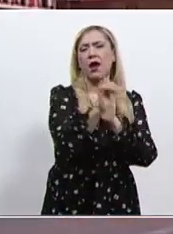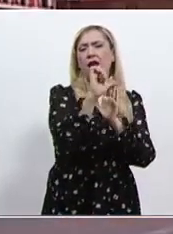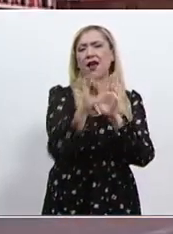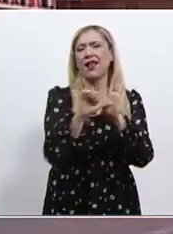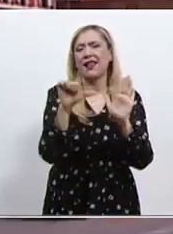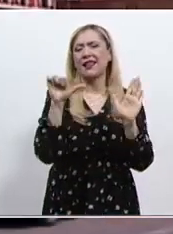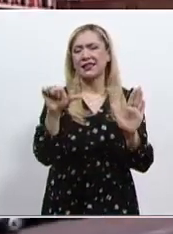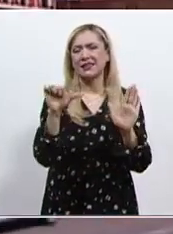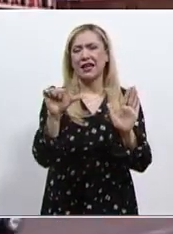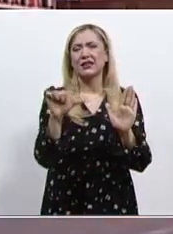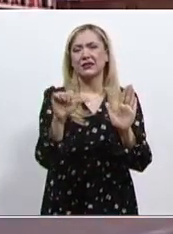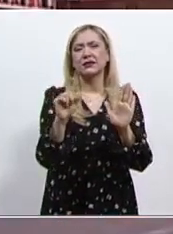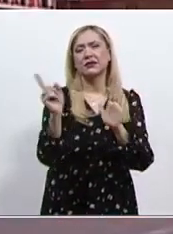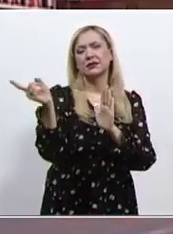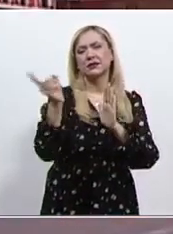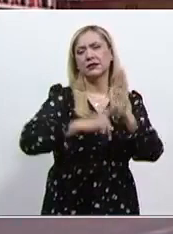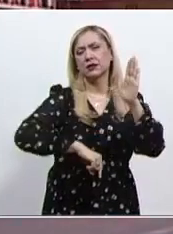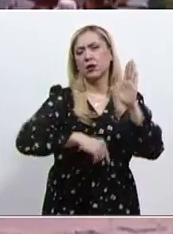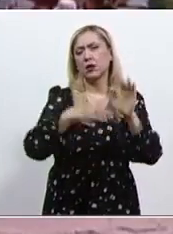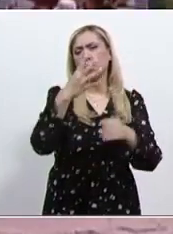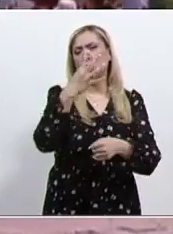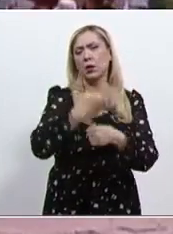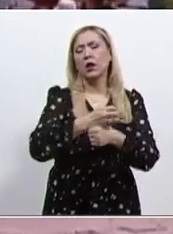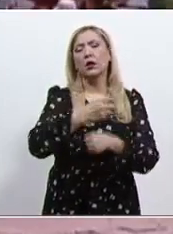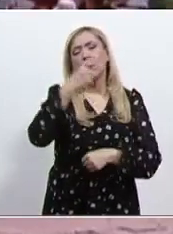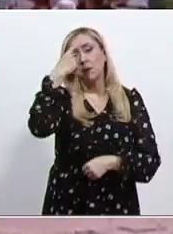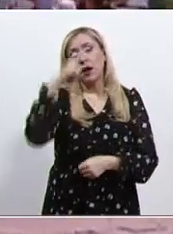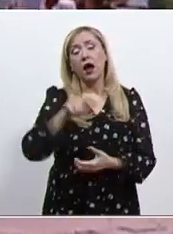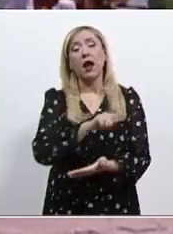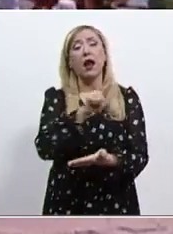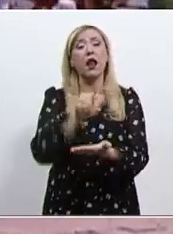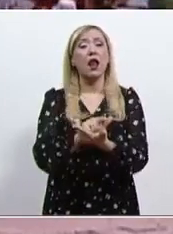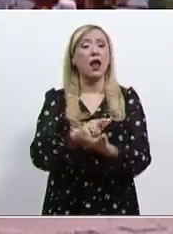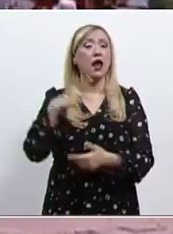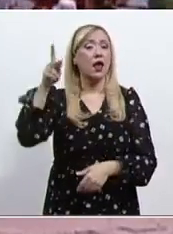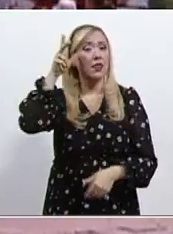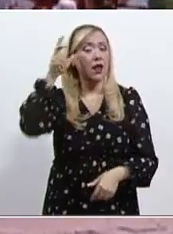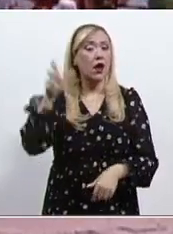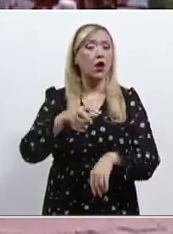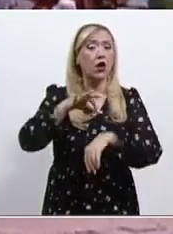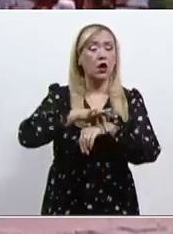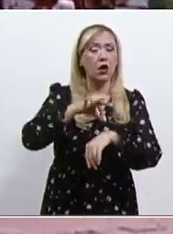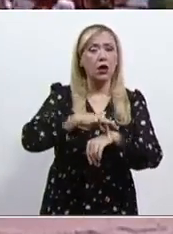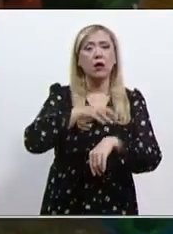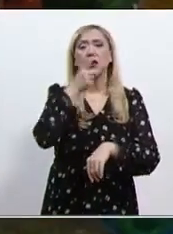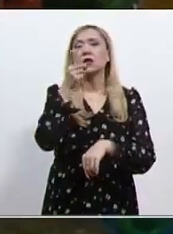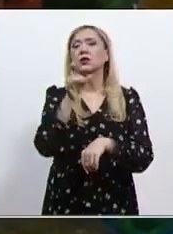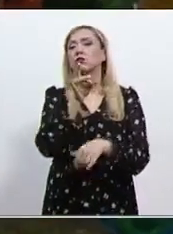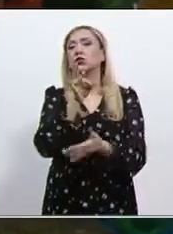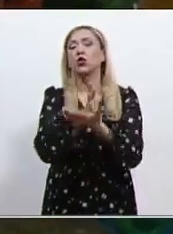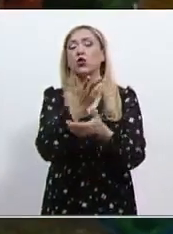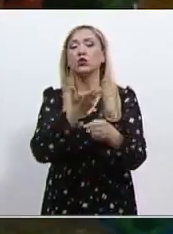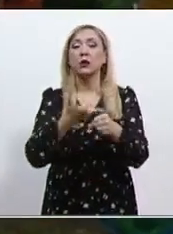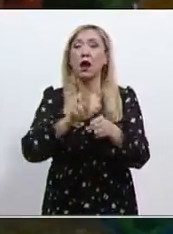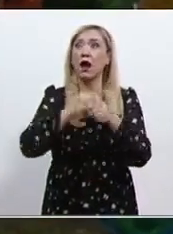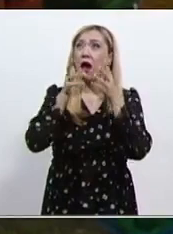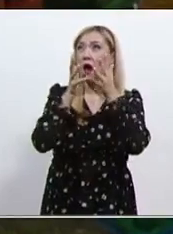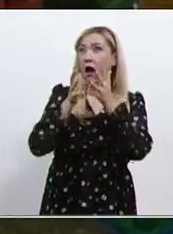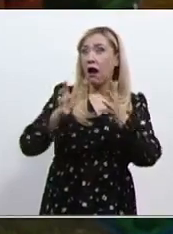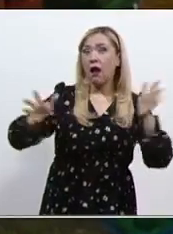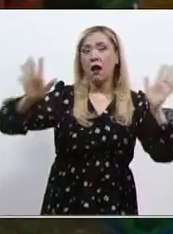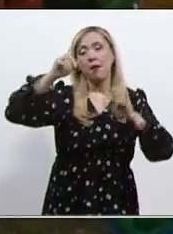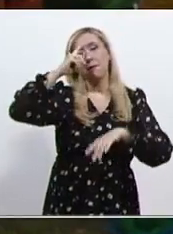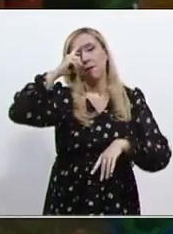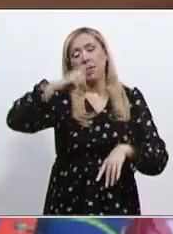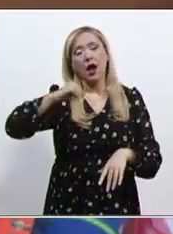quater de la ley de salud del estado de Hidalgo que solo contemplaban que los hospitales generales y regionales del estado que trataran